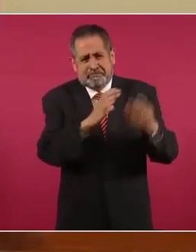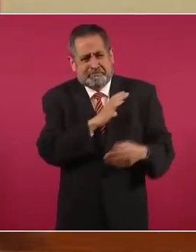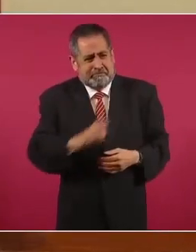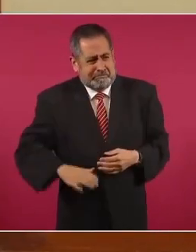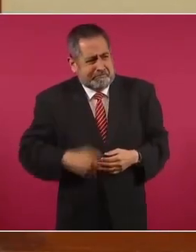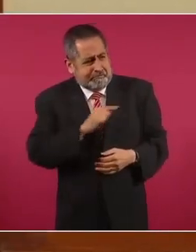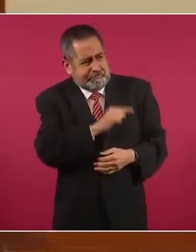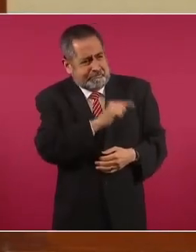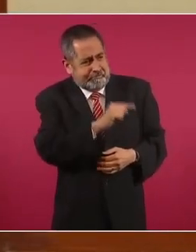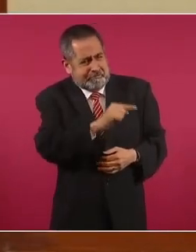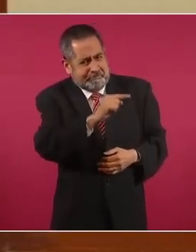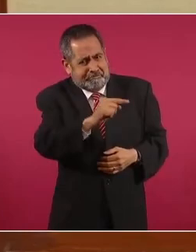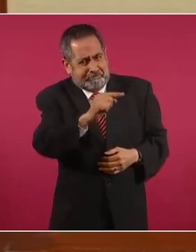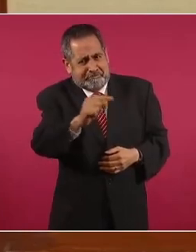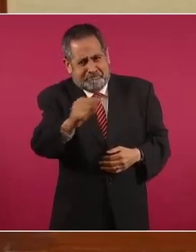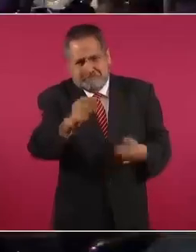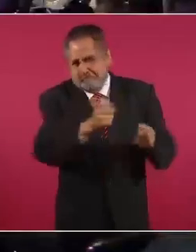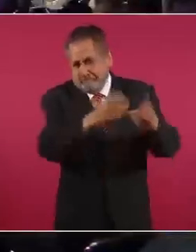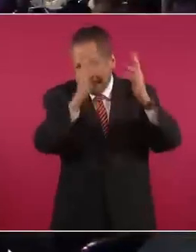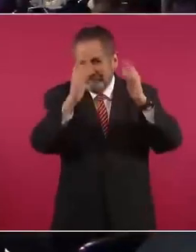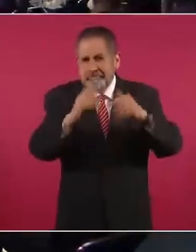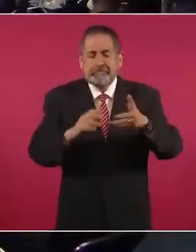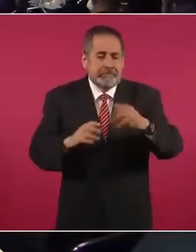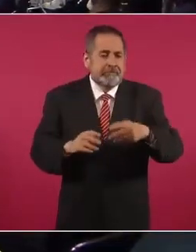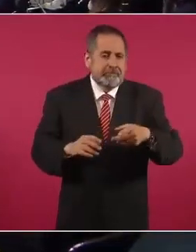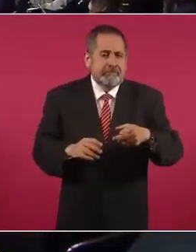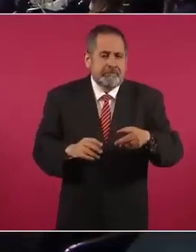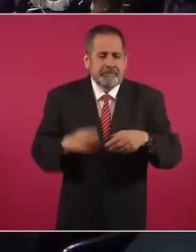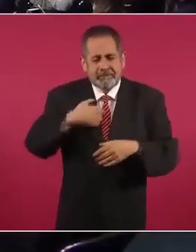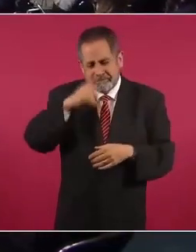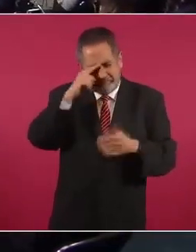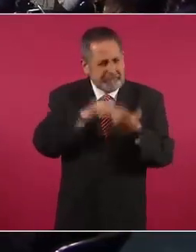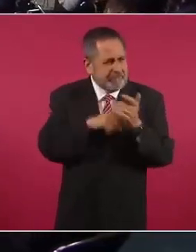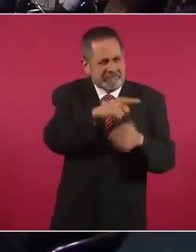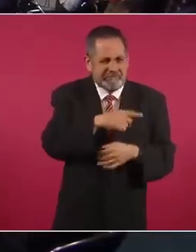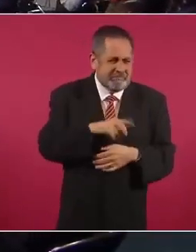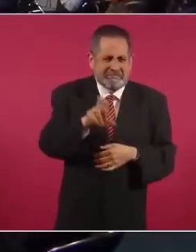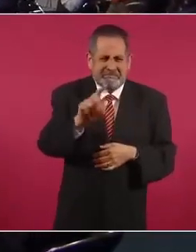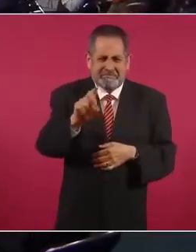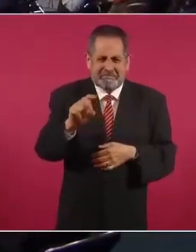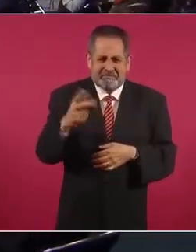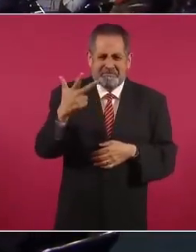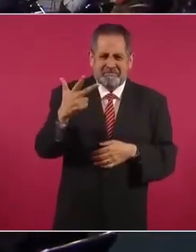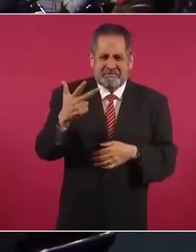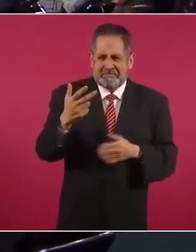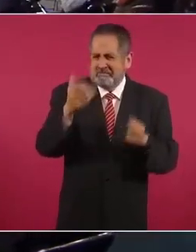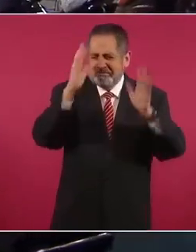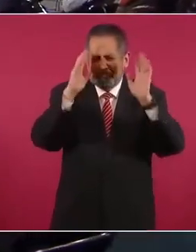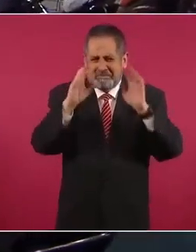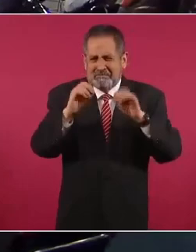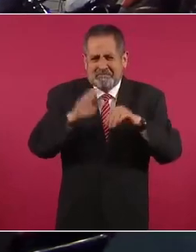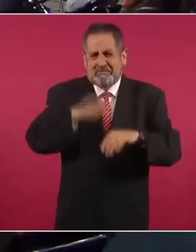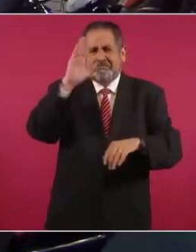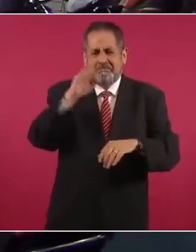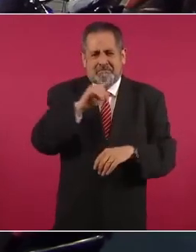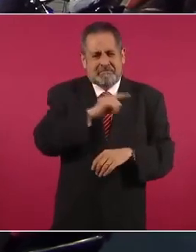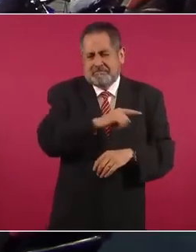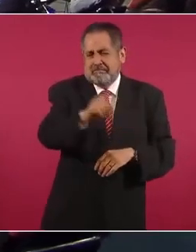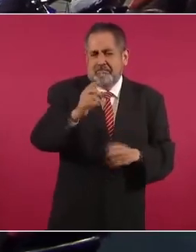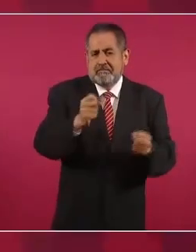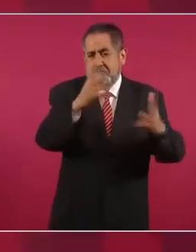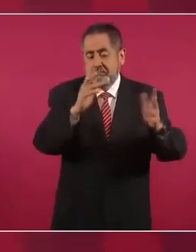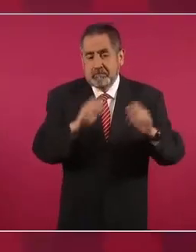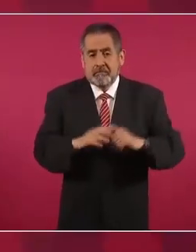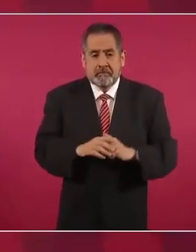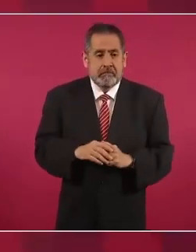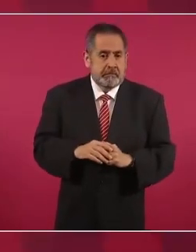Sí. Eso sí, estaba yo como 38. o si no es que más, y los